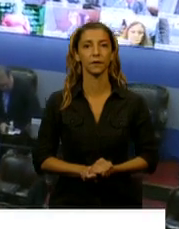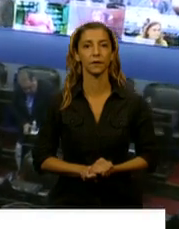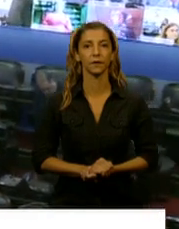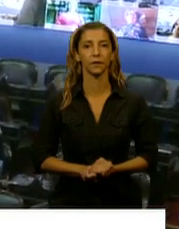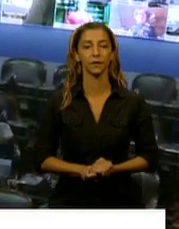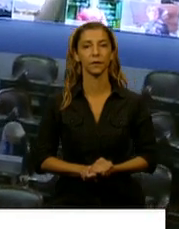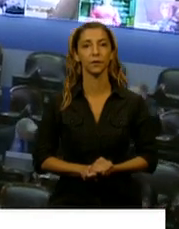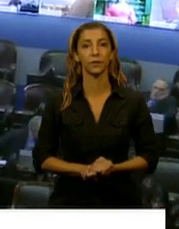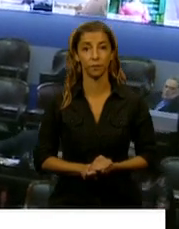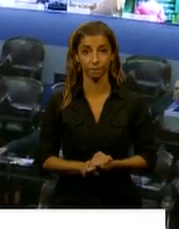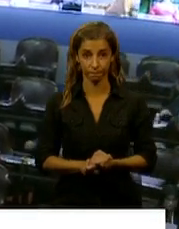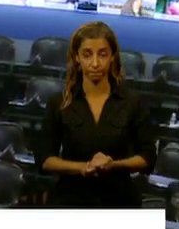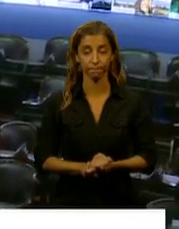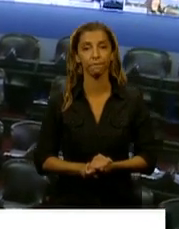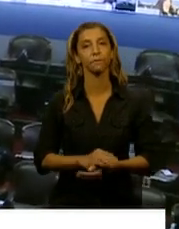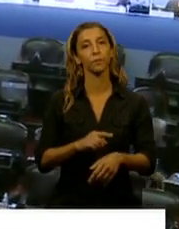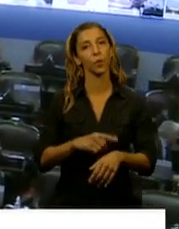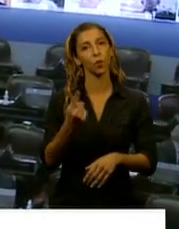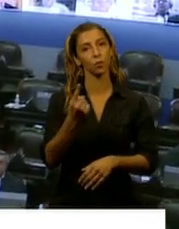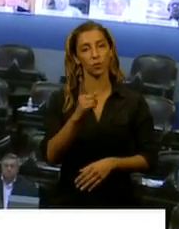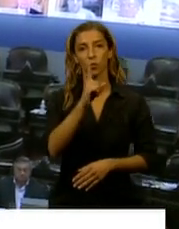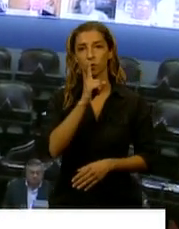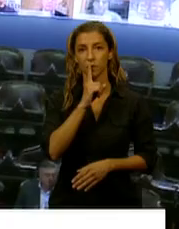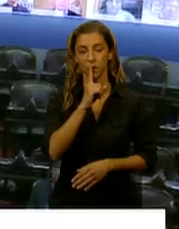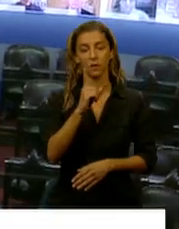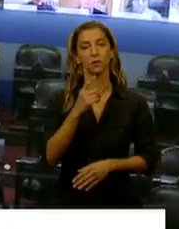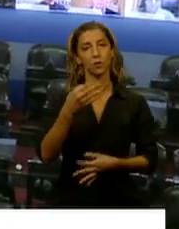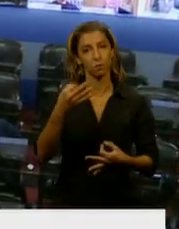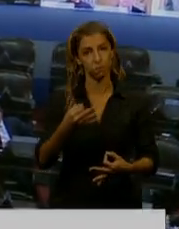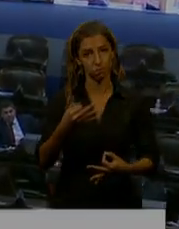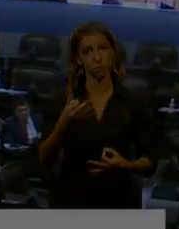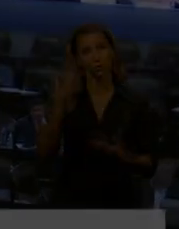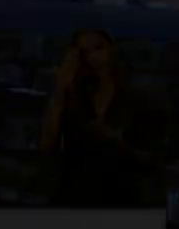Habiéndose cumplido el minuto de silencio en memoria del diputado Héctor Olivares,